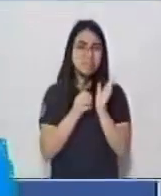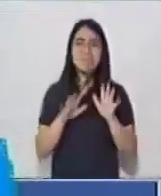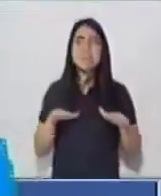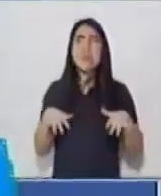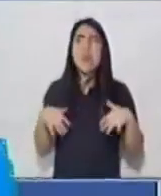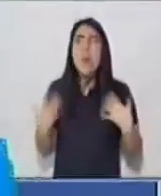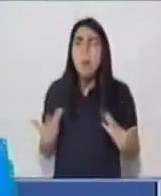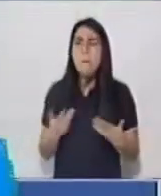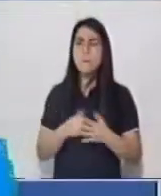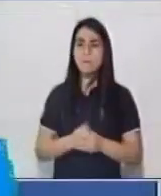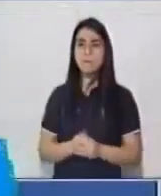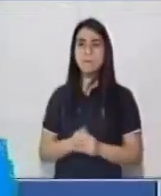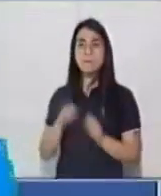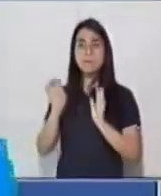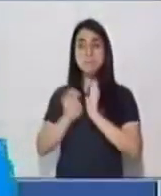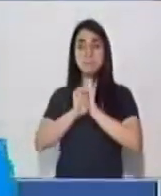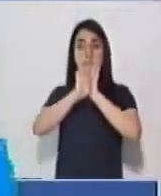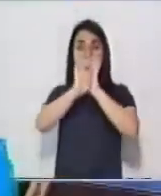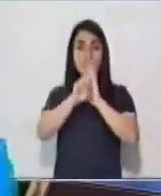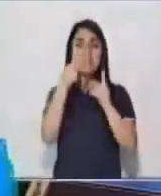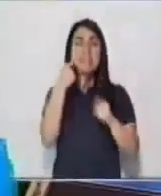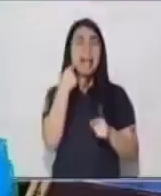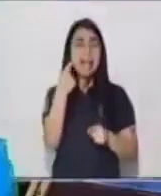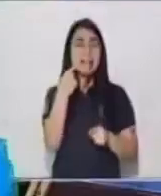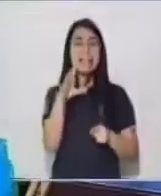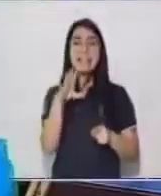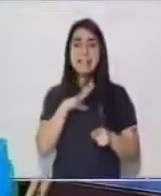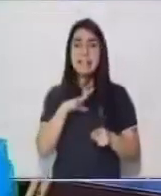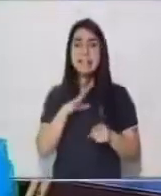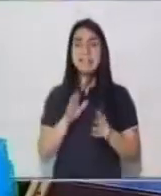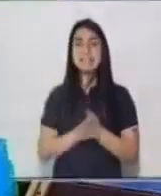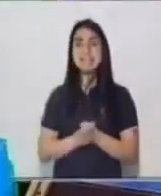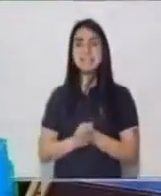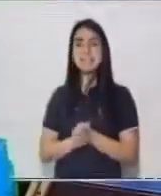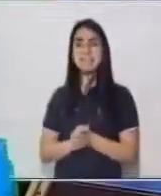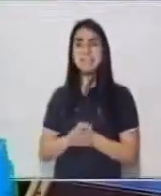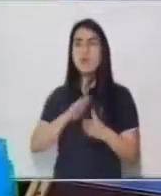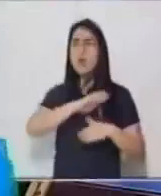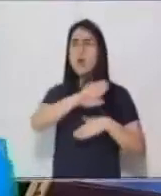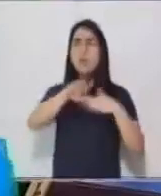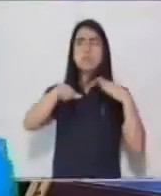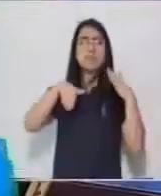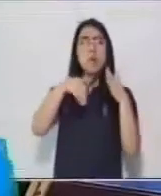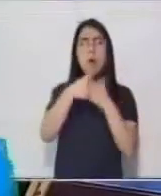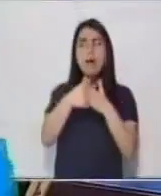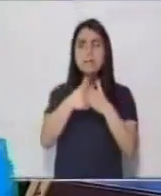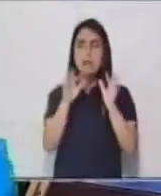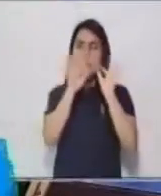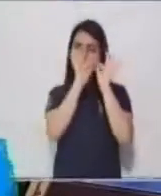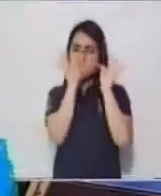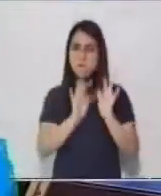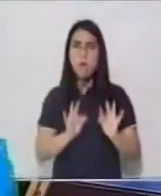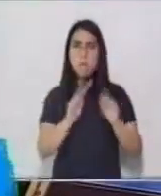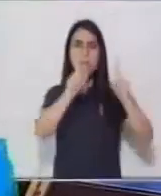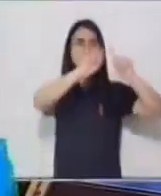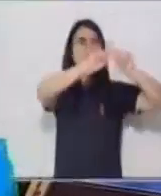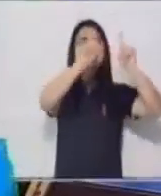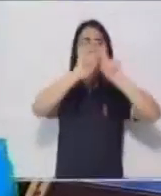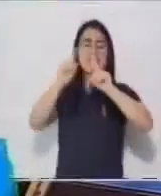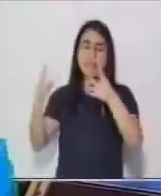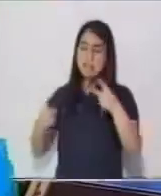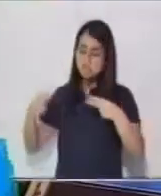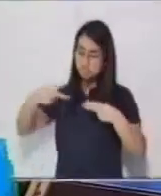las manualidades y en cada manualidad nos va a dar una serie de instrucciones a seguir para alcanzar el